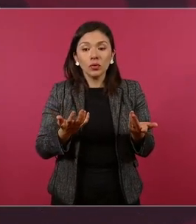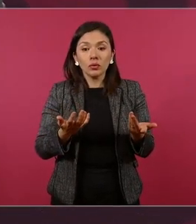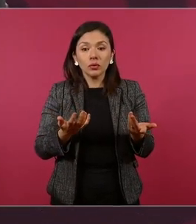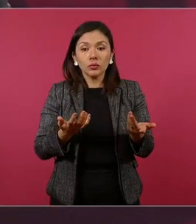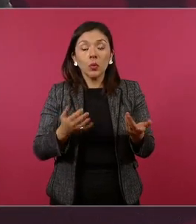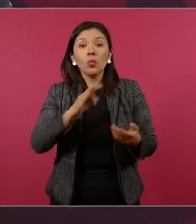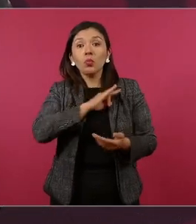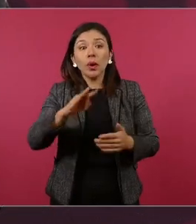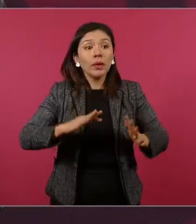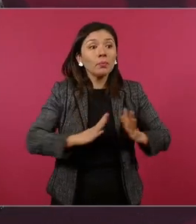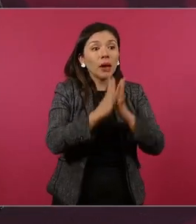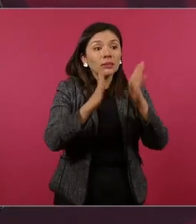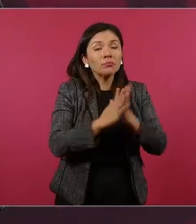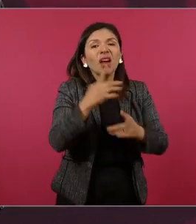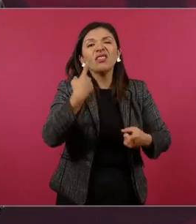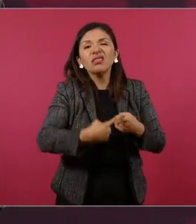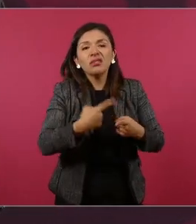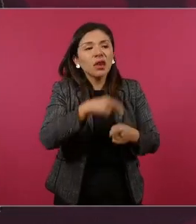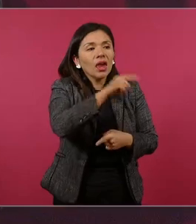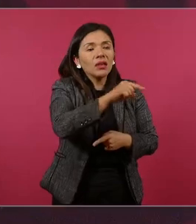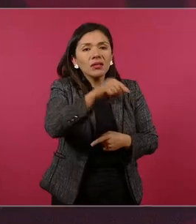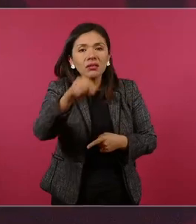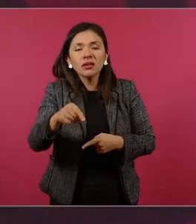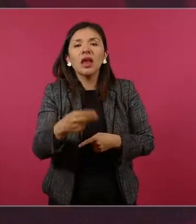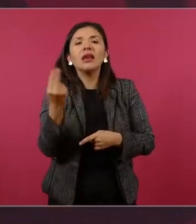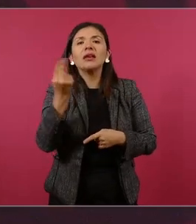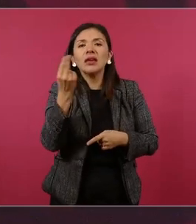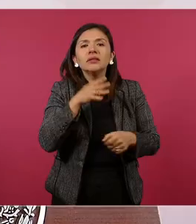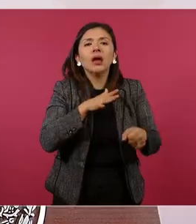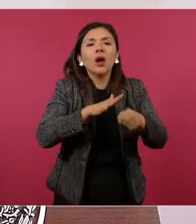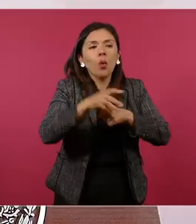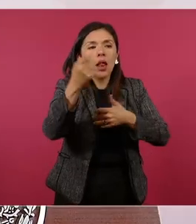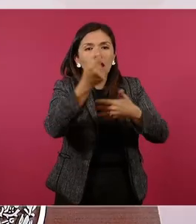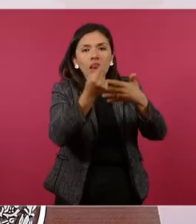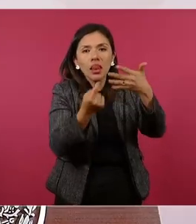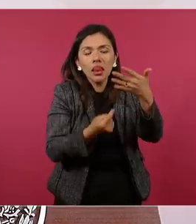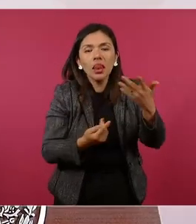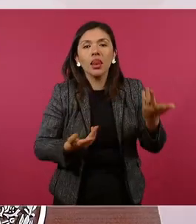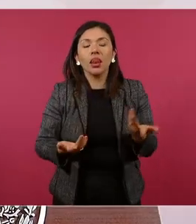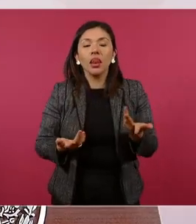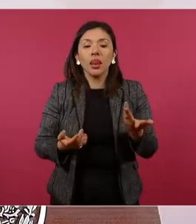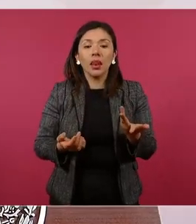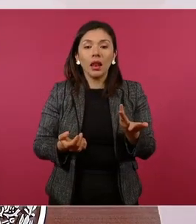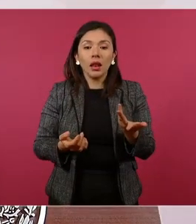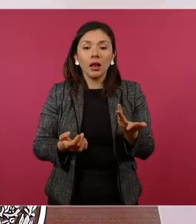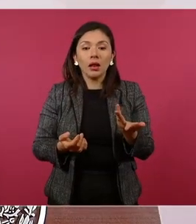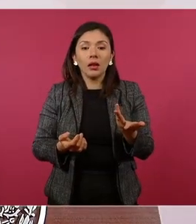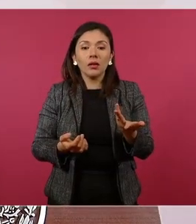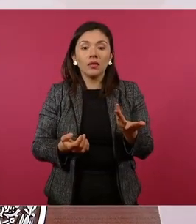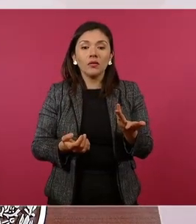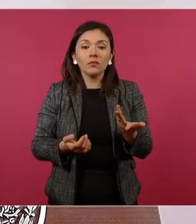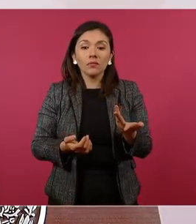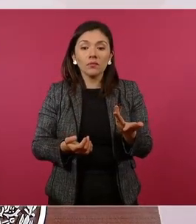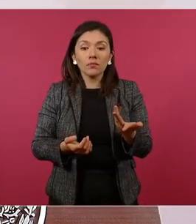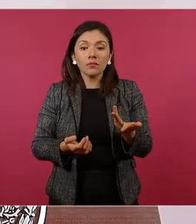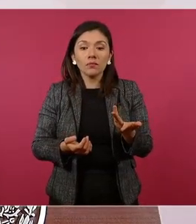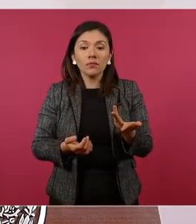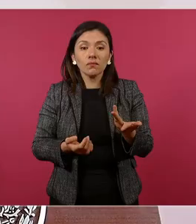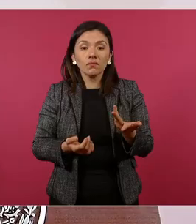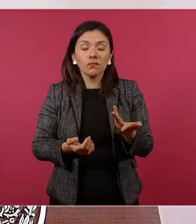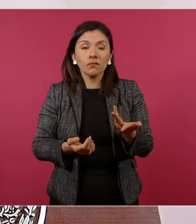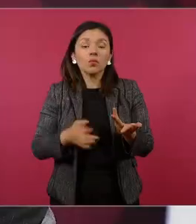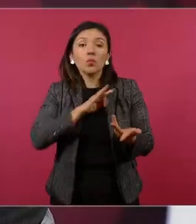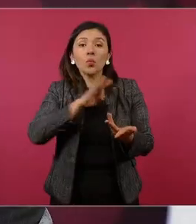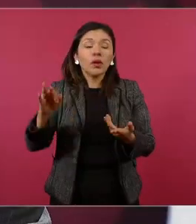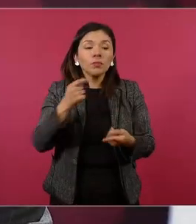quies ipar los requisitos que pues se logre